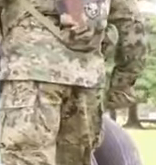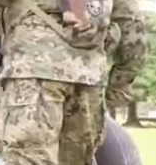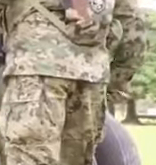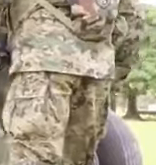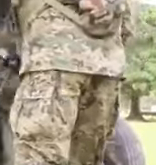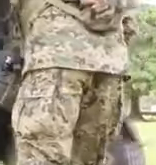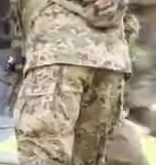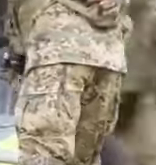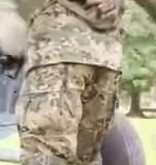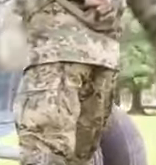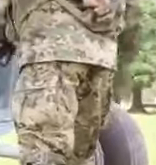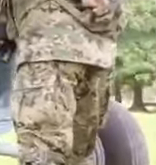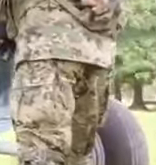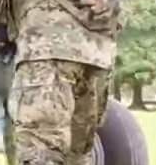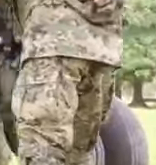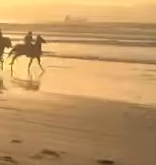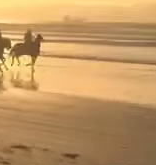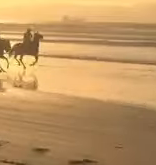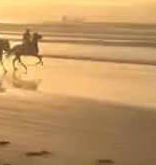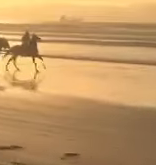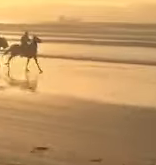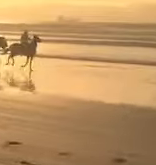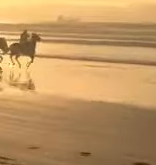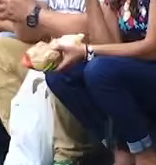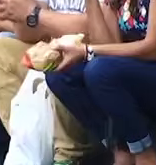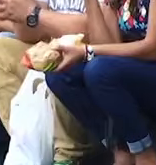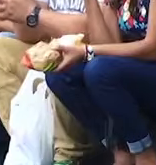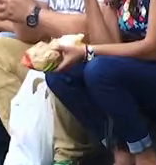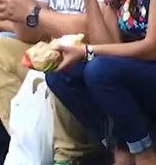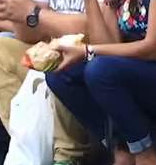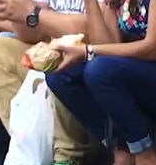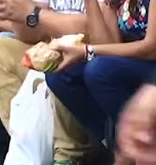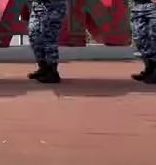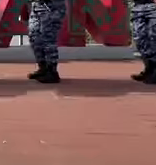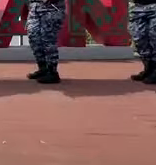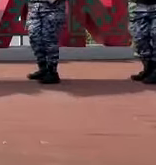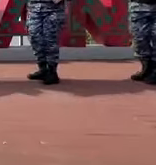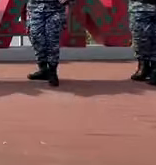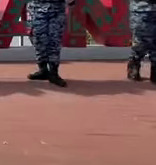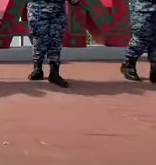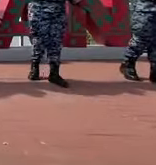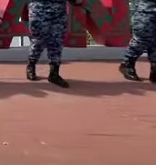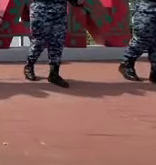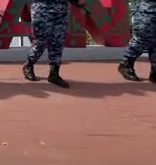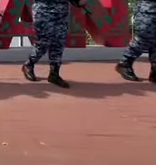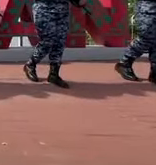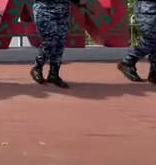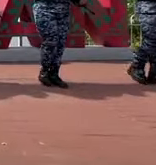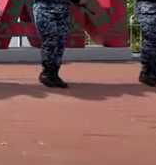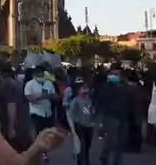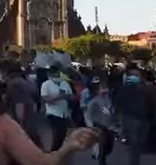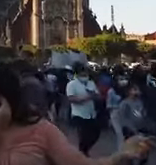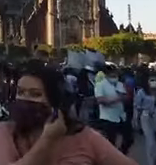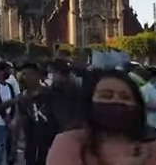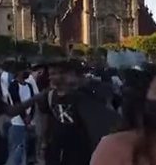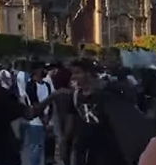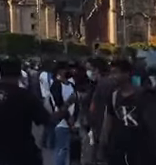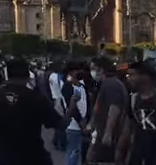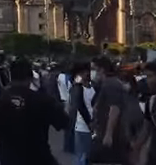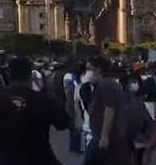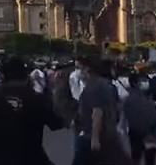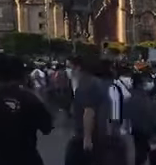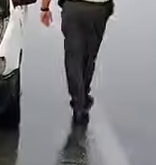ciudadanos, prevenir que las organizaciones criminales perjudiquen su integridad y sus bienes, y que no existe